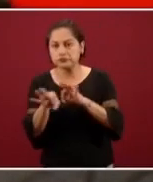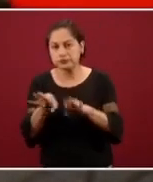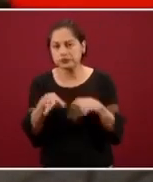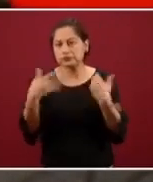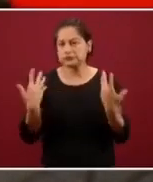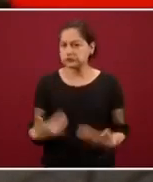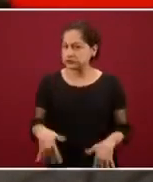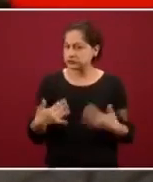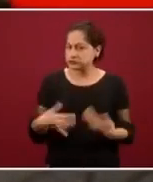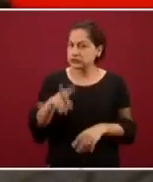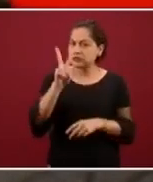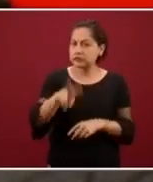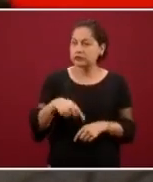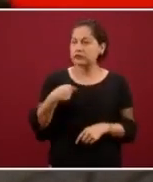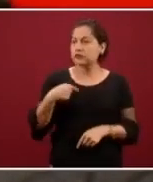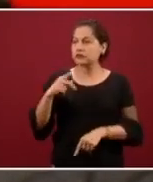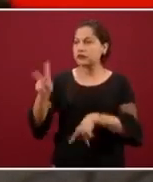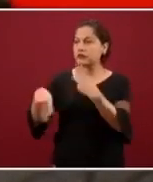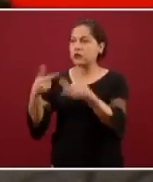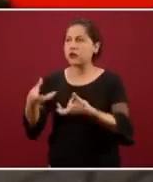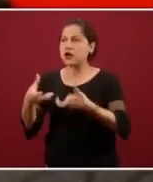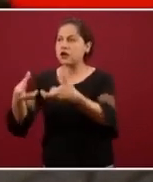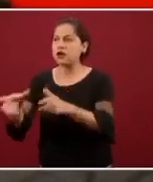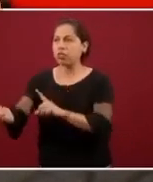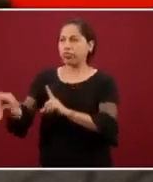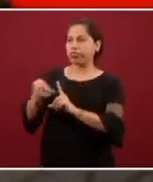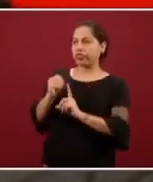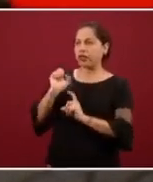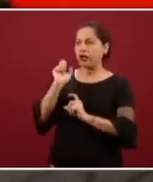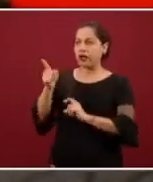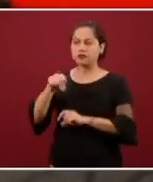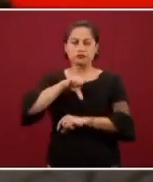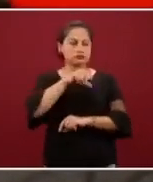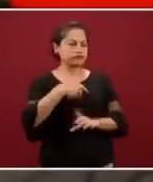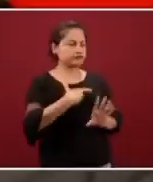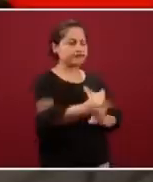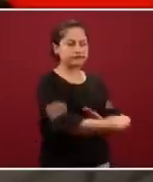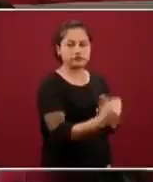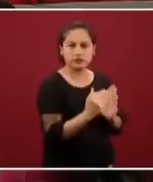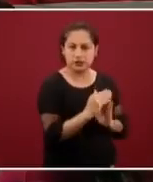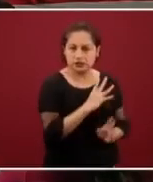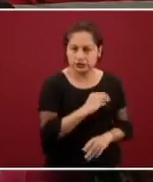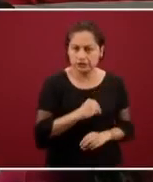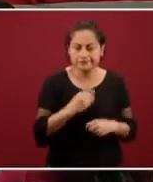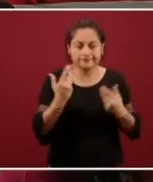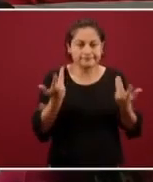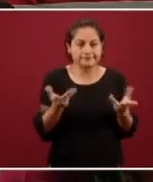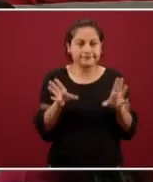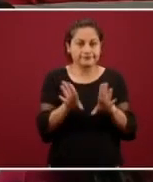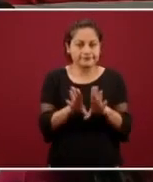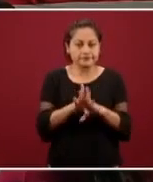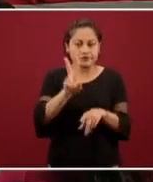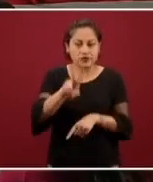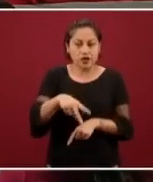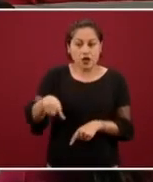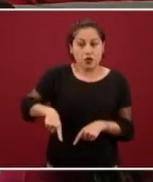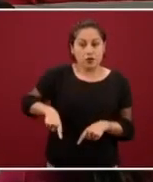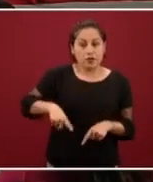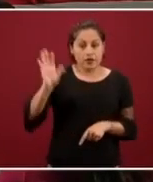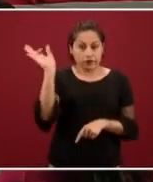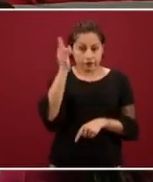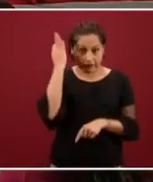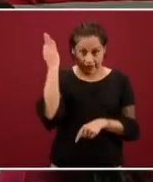regresar contaminado, tener a los niños en la casa. Esa por una parte. ¿Hasta qué punto están contemplando que el gobierno federal siga trabajando?